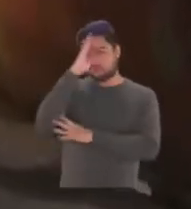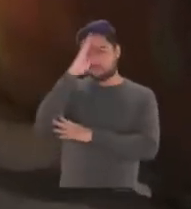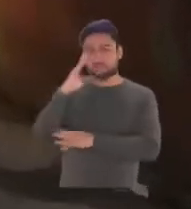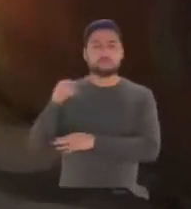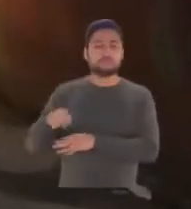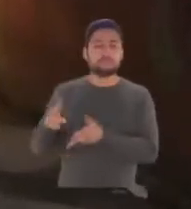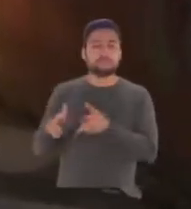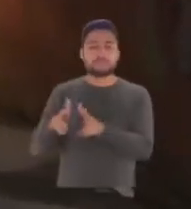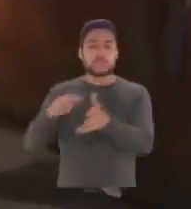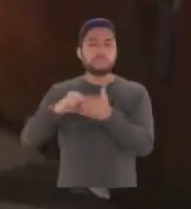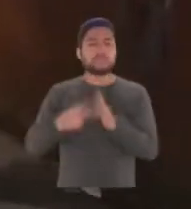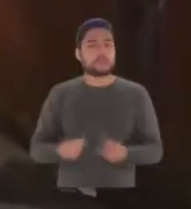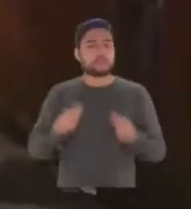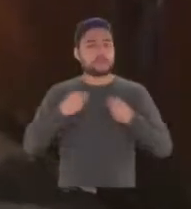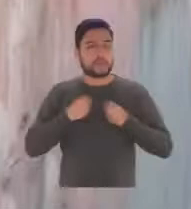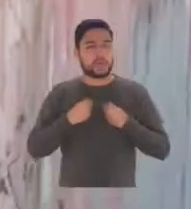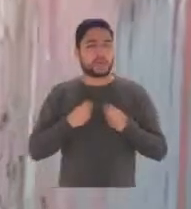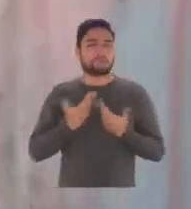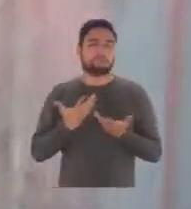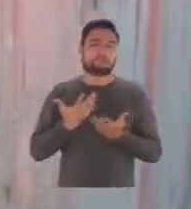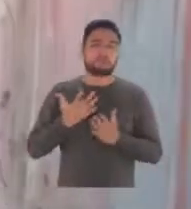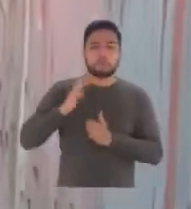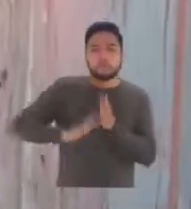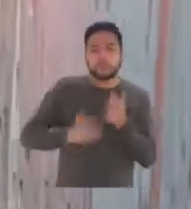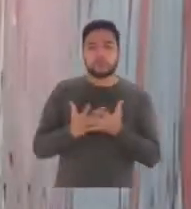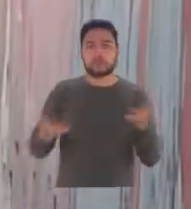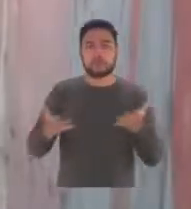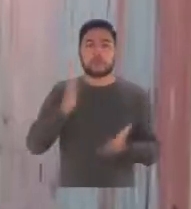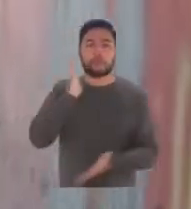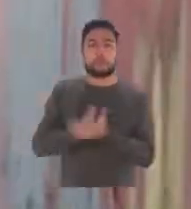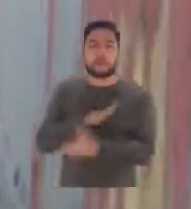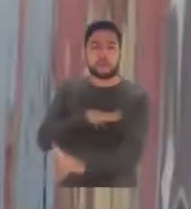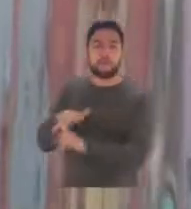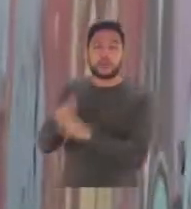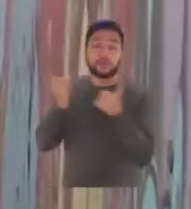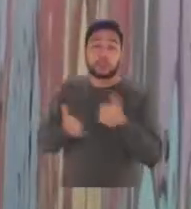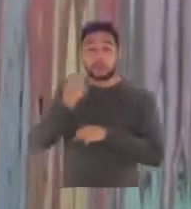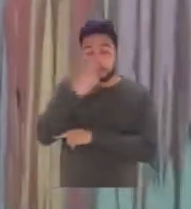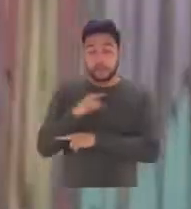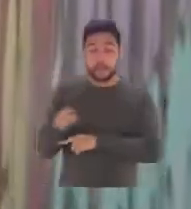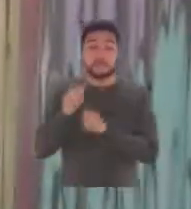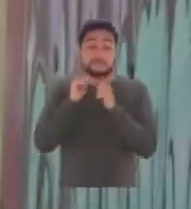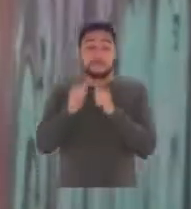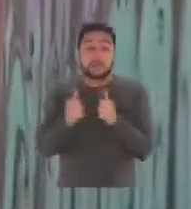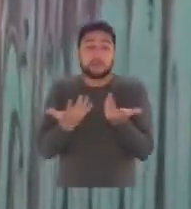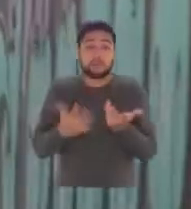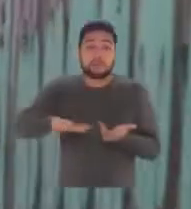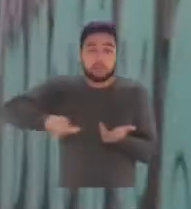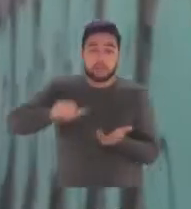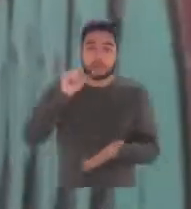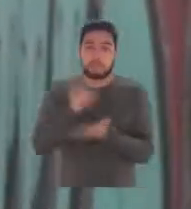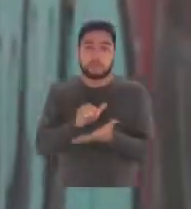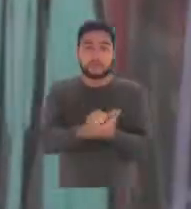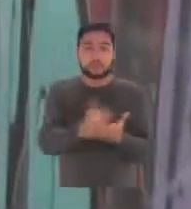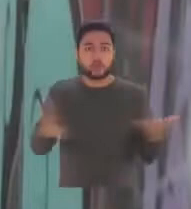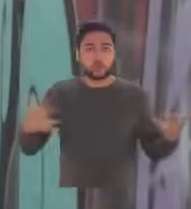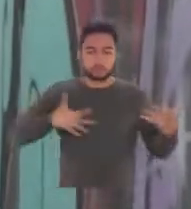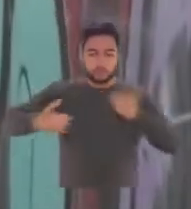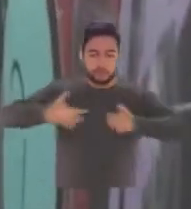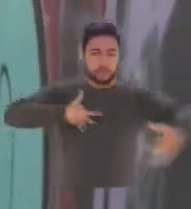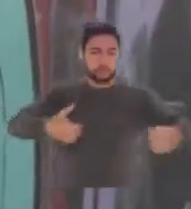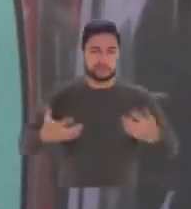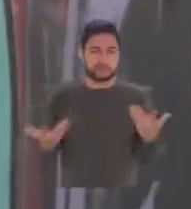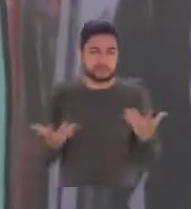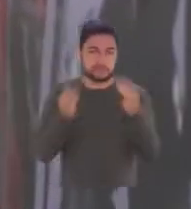poco más de calidad de vida y lo que hicimos fue hacerle un mal porque mire, nos están robando, nos están quitando nuestras pertenencias.